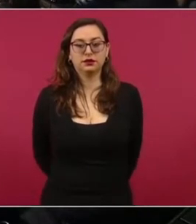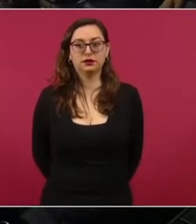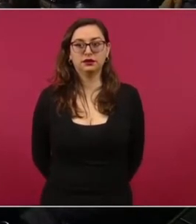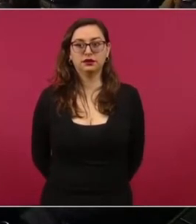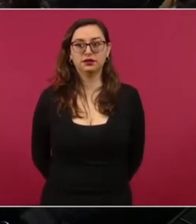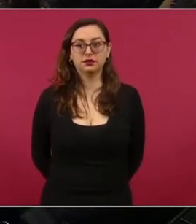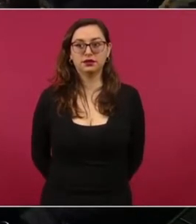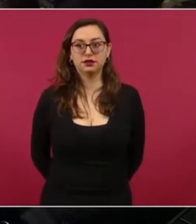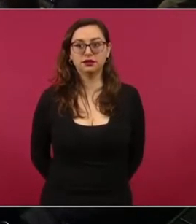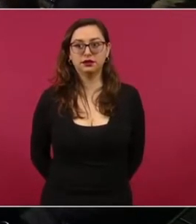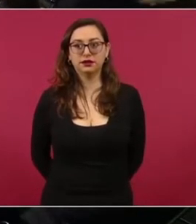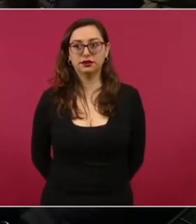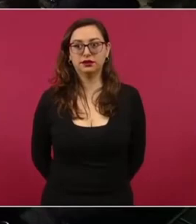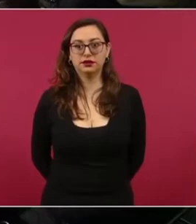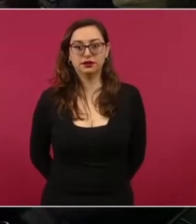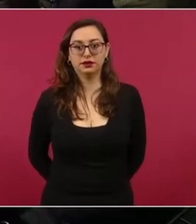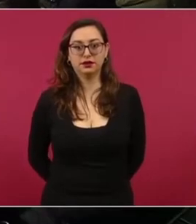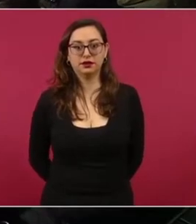Gracias.